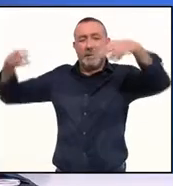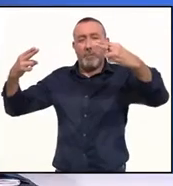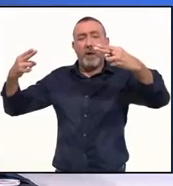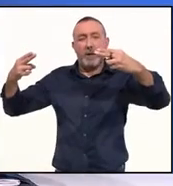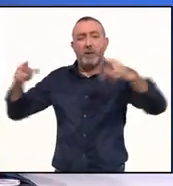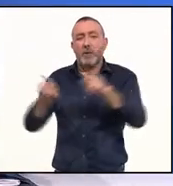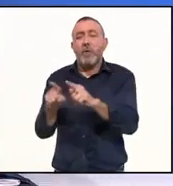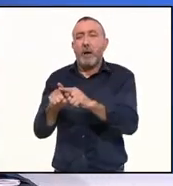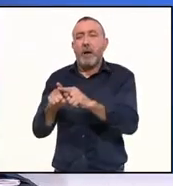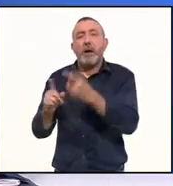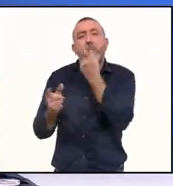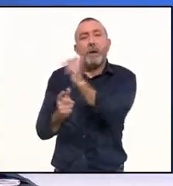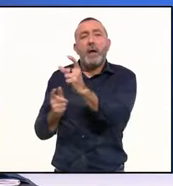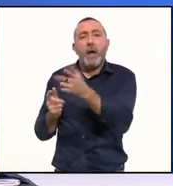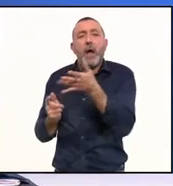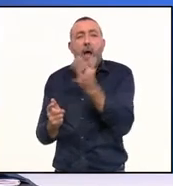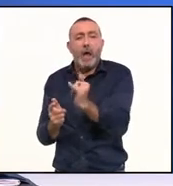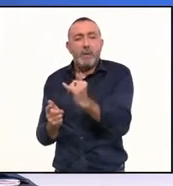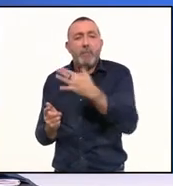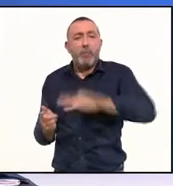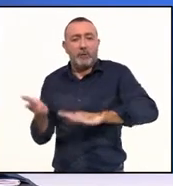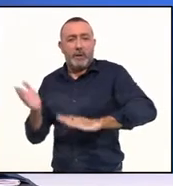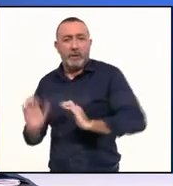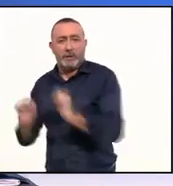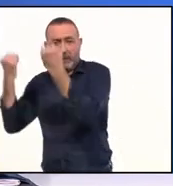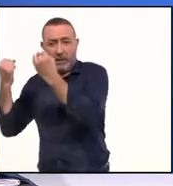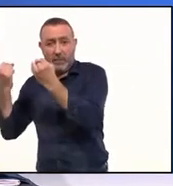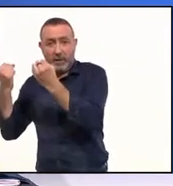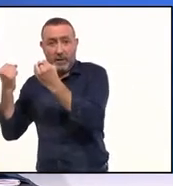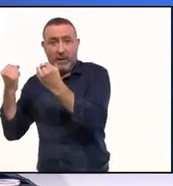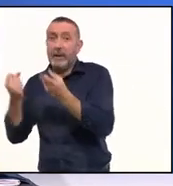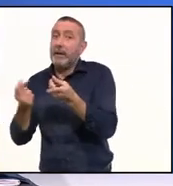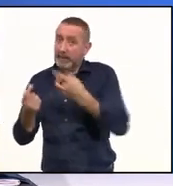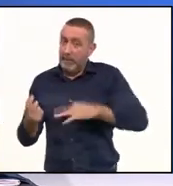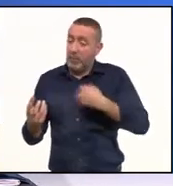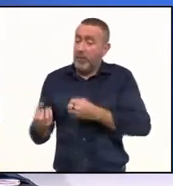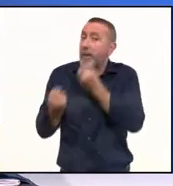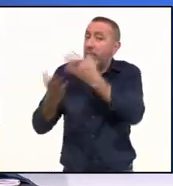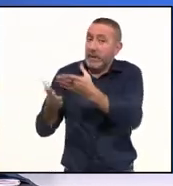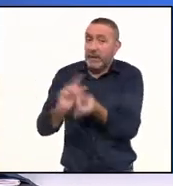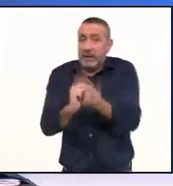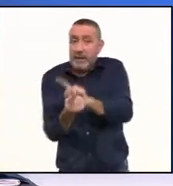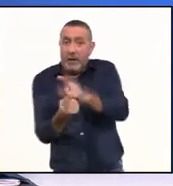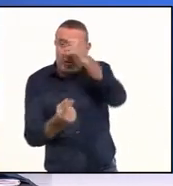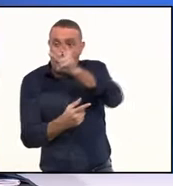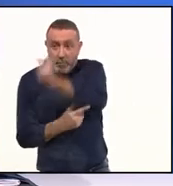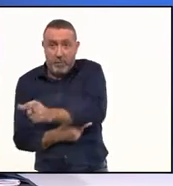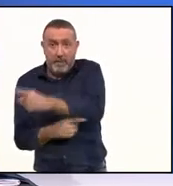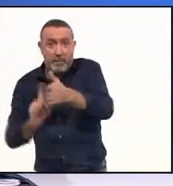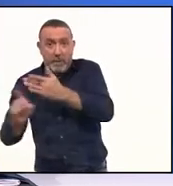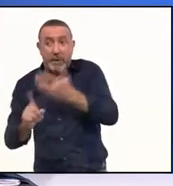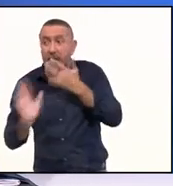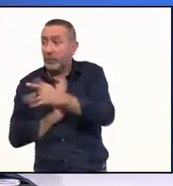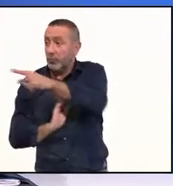hablamos hay salida porque no le decimos a ello el que más planta que no hay salida el que más tratan los y